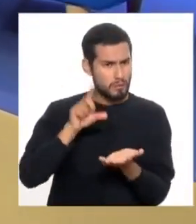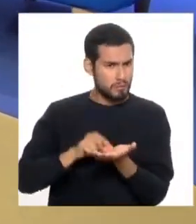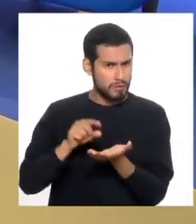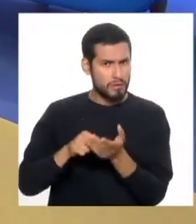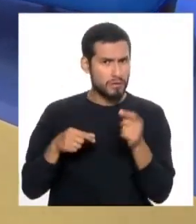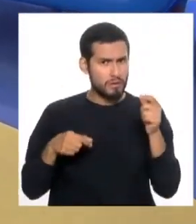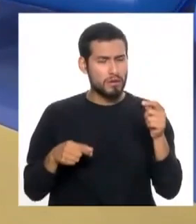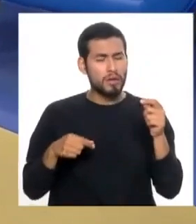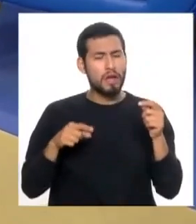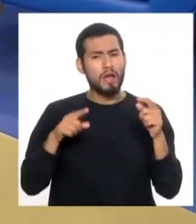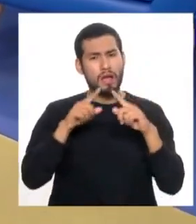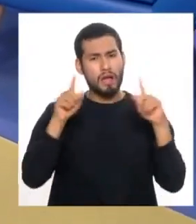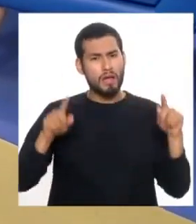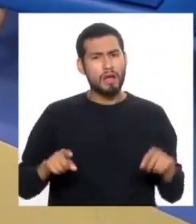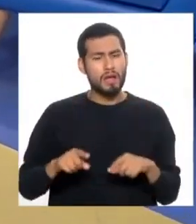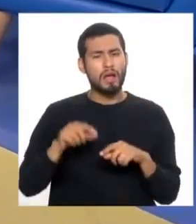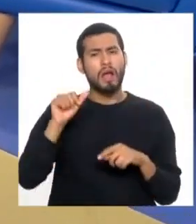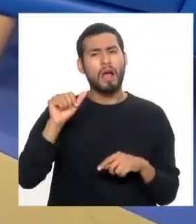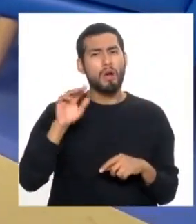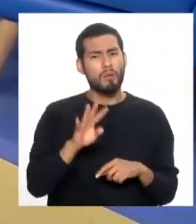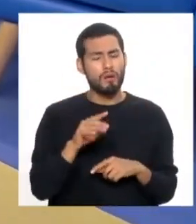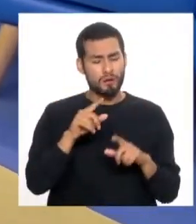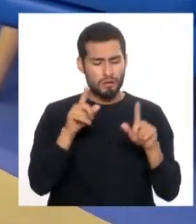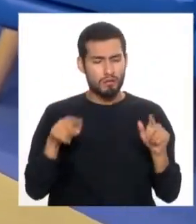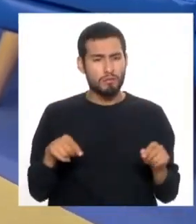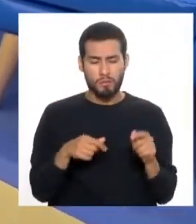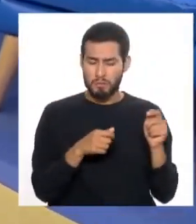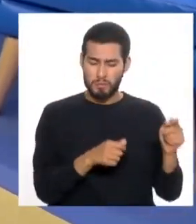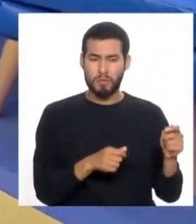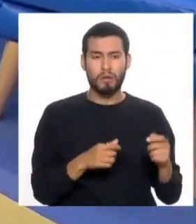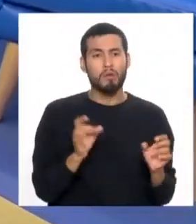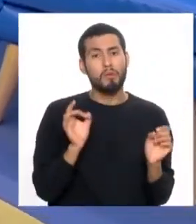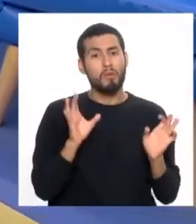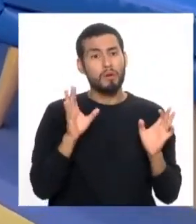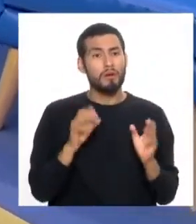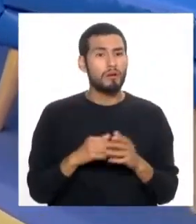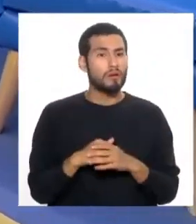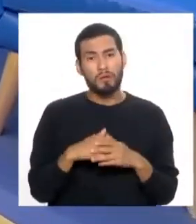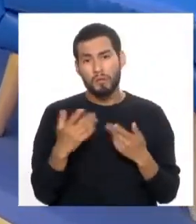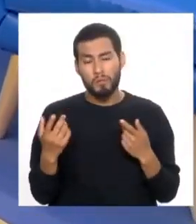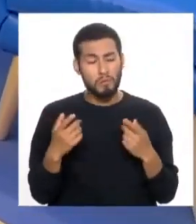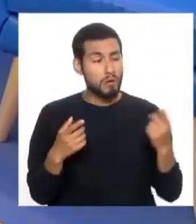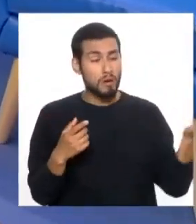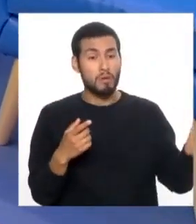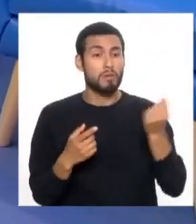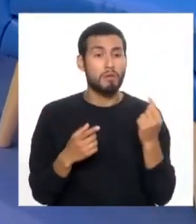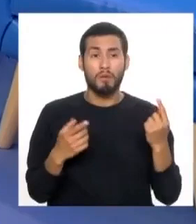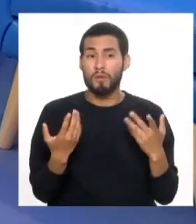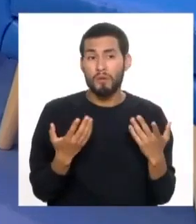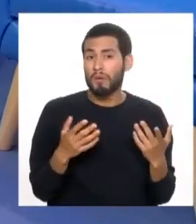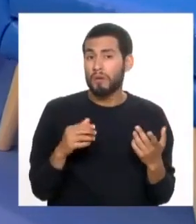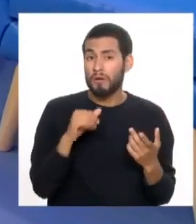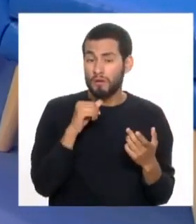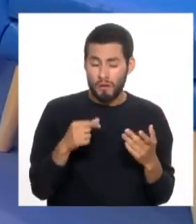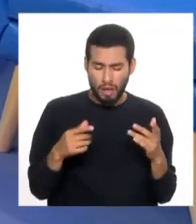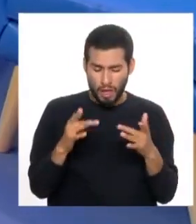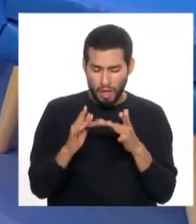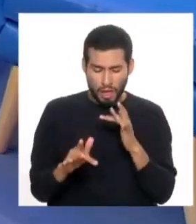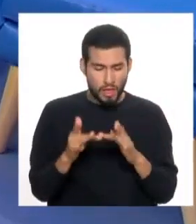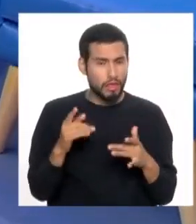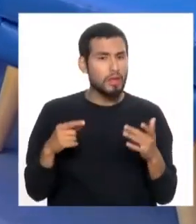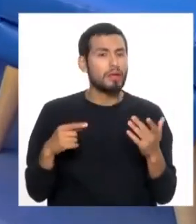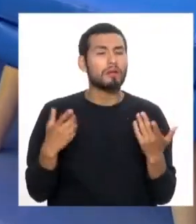hoja A4, y que la tenga ahí en el auto, ¿no? Porque de repente en alguna intervención, de repente no hay el interés, internet y qué sé